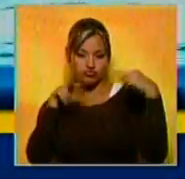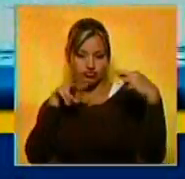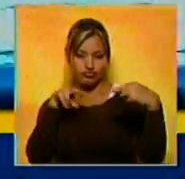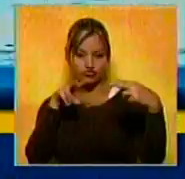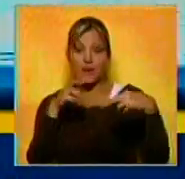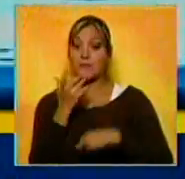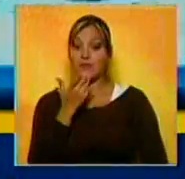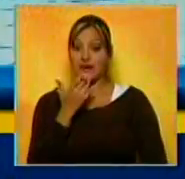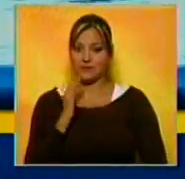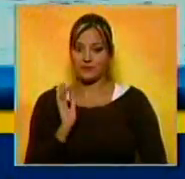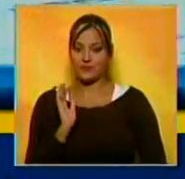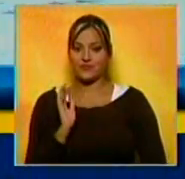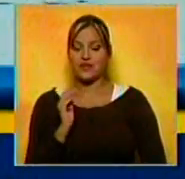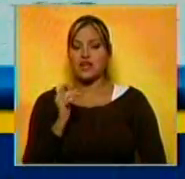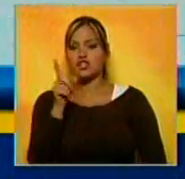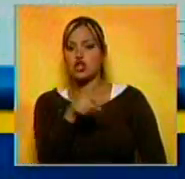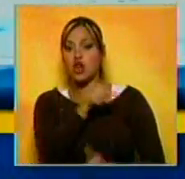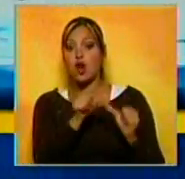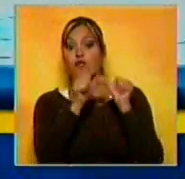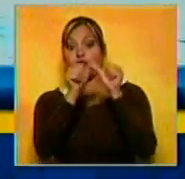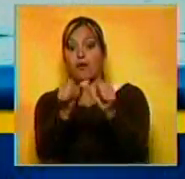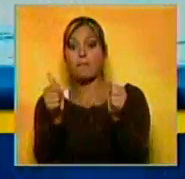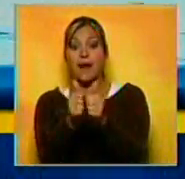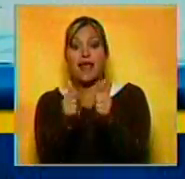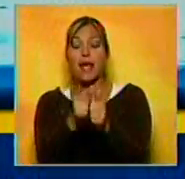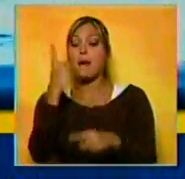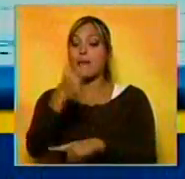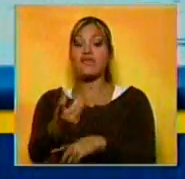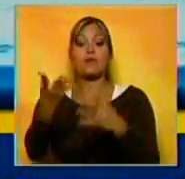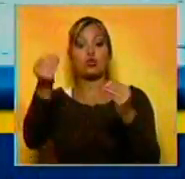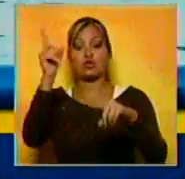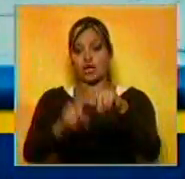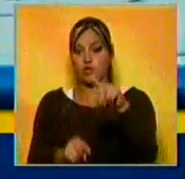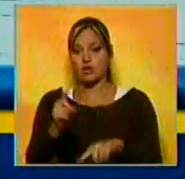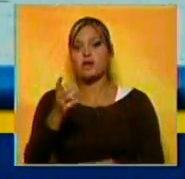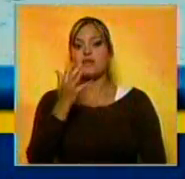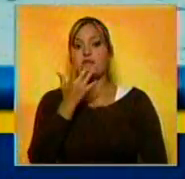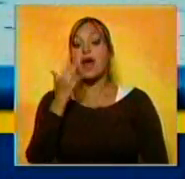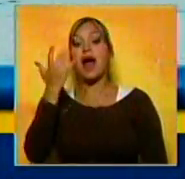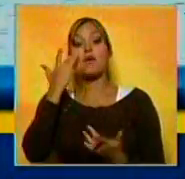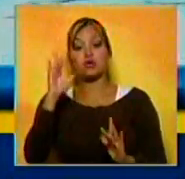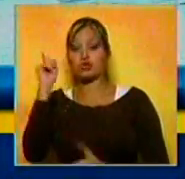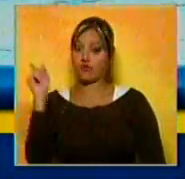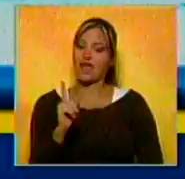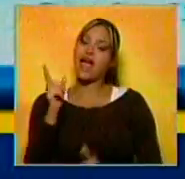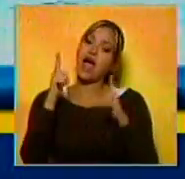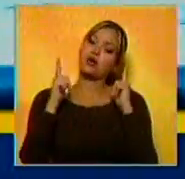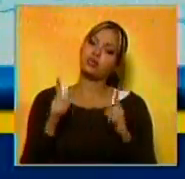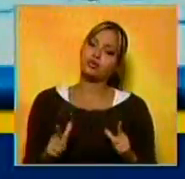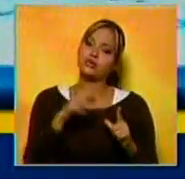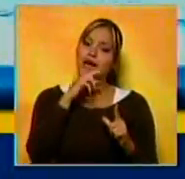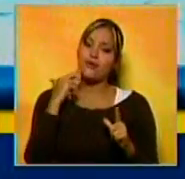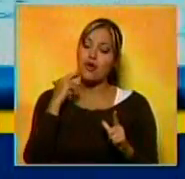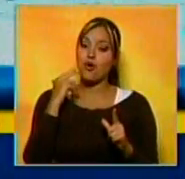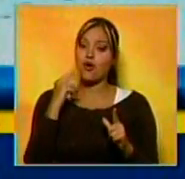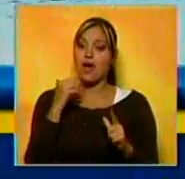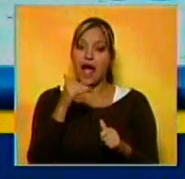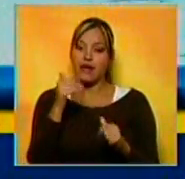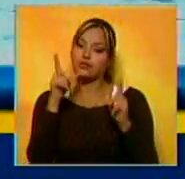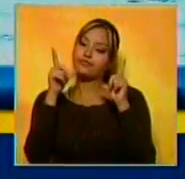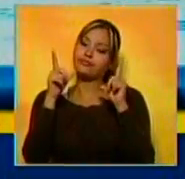hecho de que, bueno, si dure o no dure una relación de pareja va a depender de muchos factores, porque, bueno, a lo mejor vienes tú para acá a relajarte y buscas un